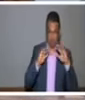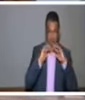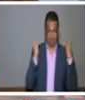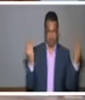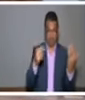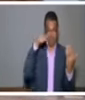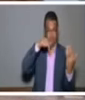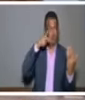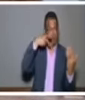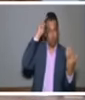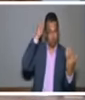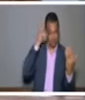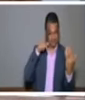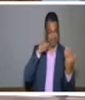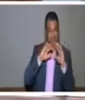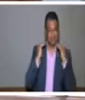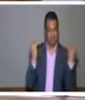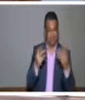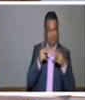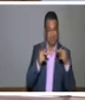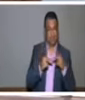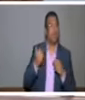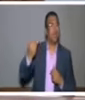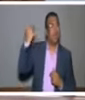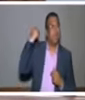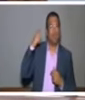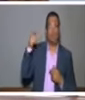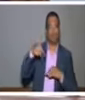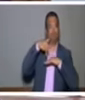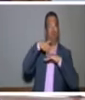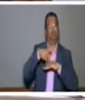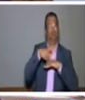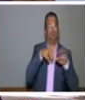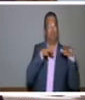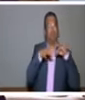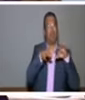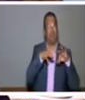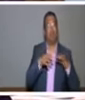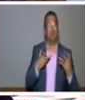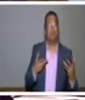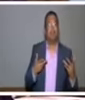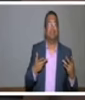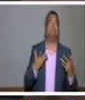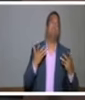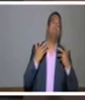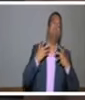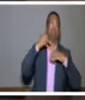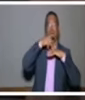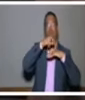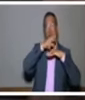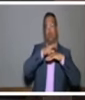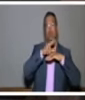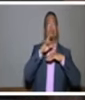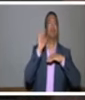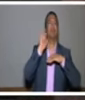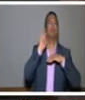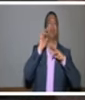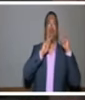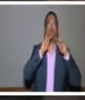Ponce, en un foro oficiado por Noti1, usted hablaba de que quería que Puerto Rico se reconociera por tener